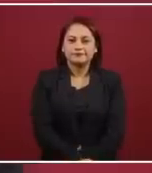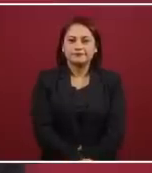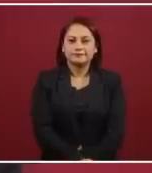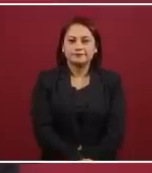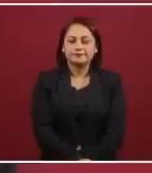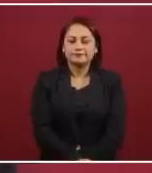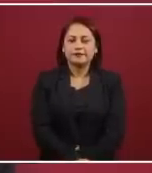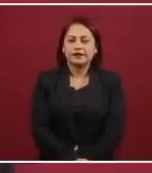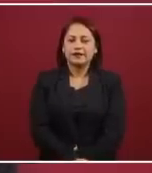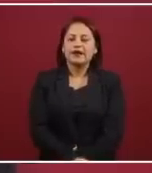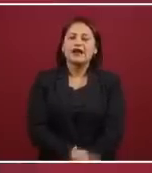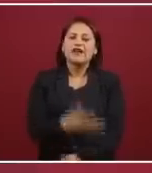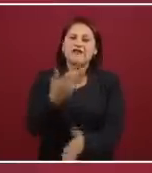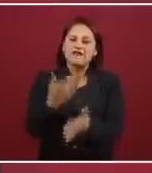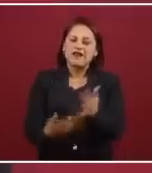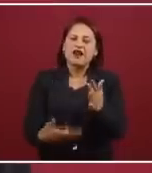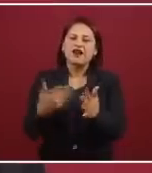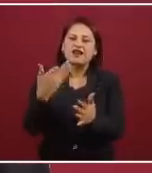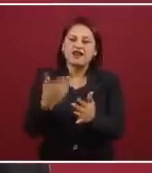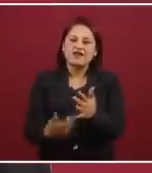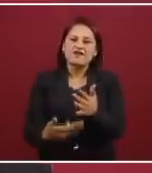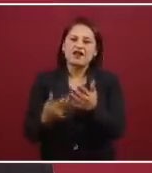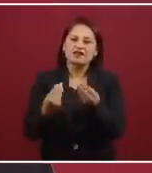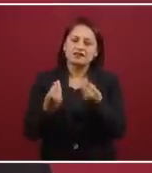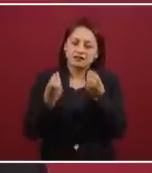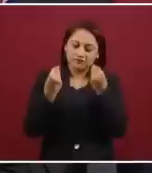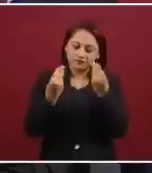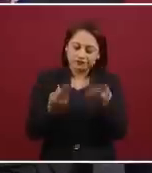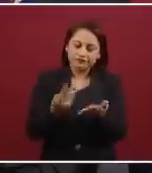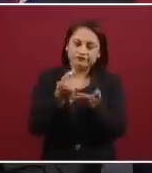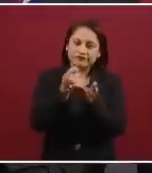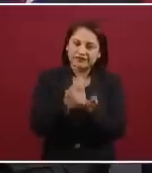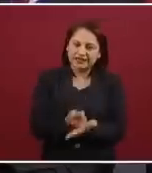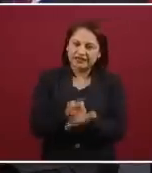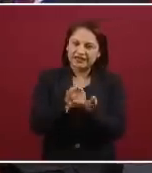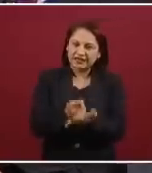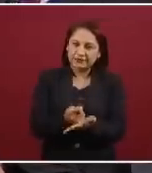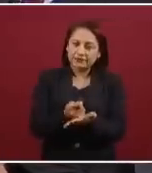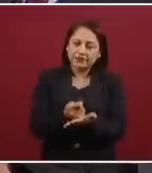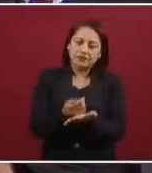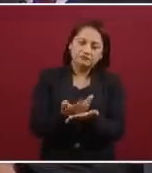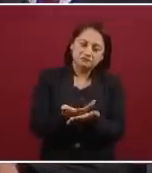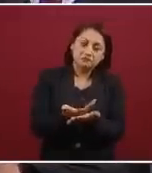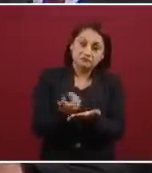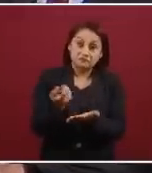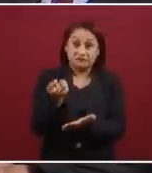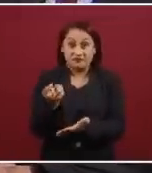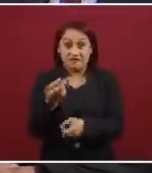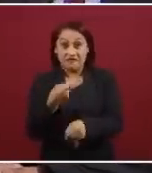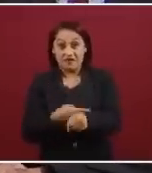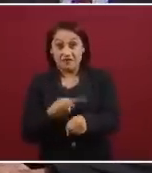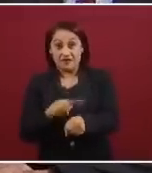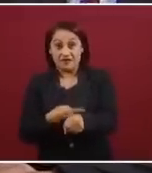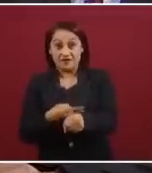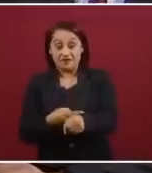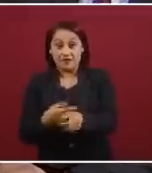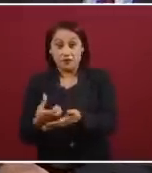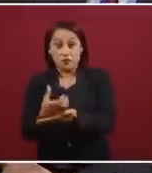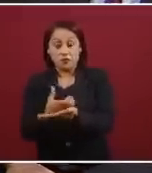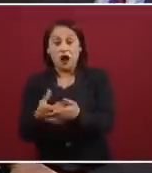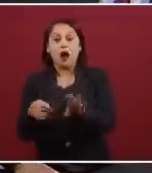terapia, hablando de enfermedades, para